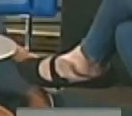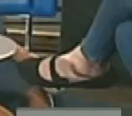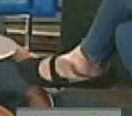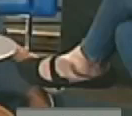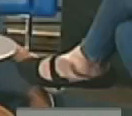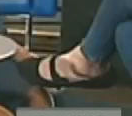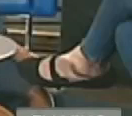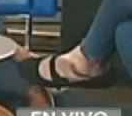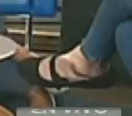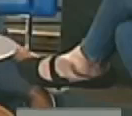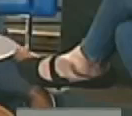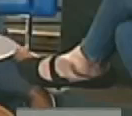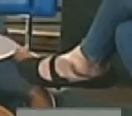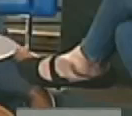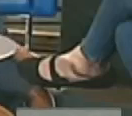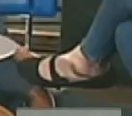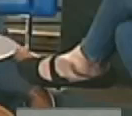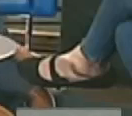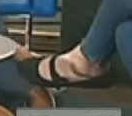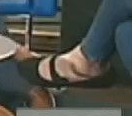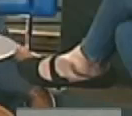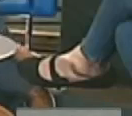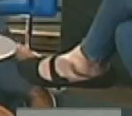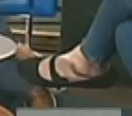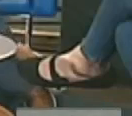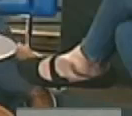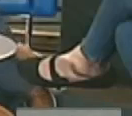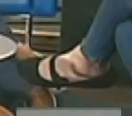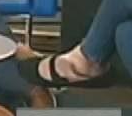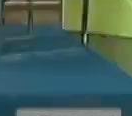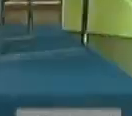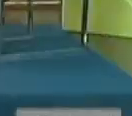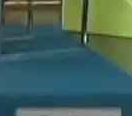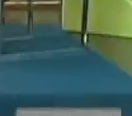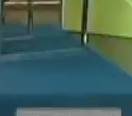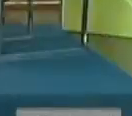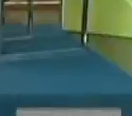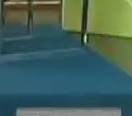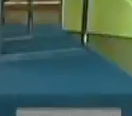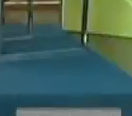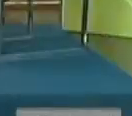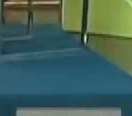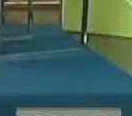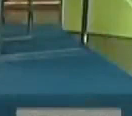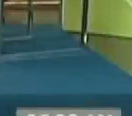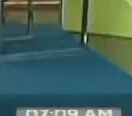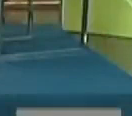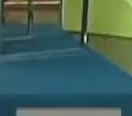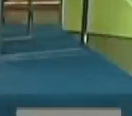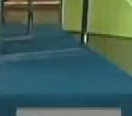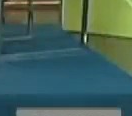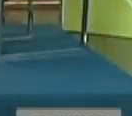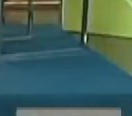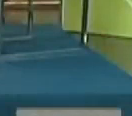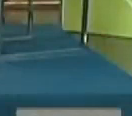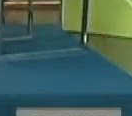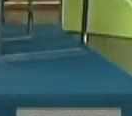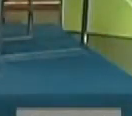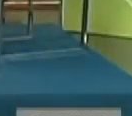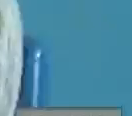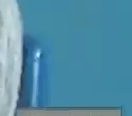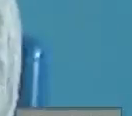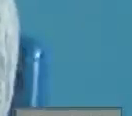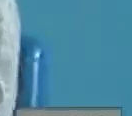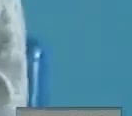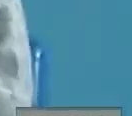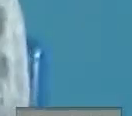parroquia Caricuao. Eli Flores nos acompaña, directora fundadora, además de esta radio. ¿Cómo estás? Bienvenida. Bien, buenos días, muchas gracias